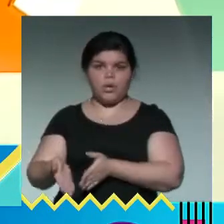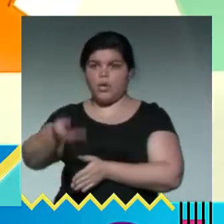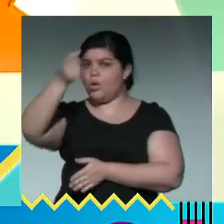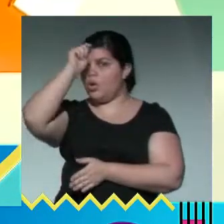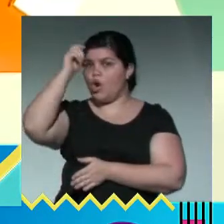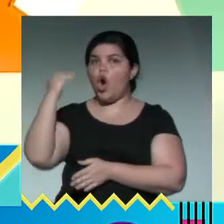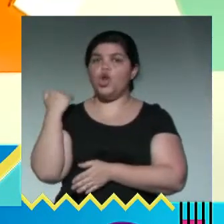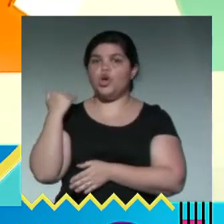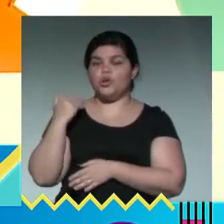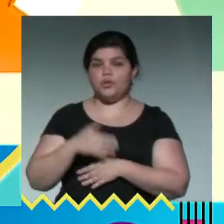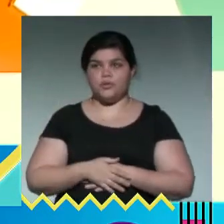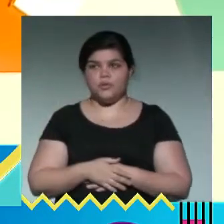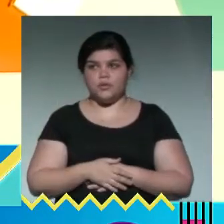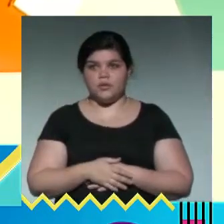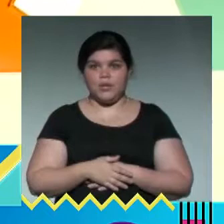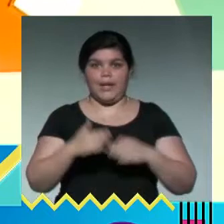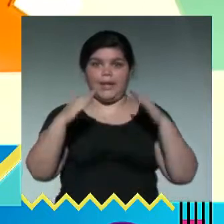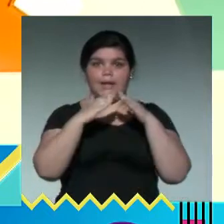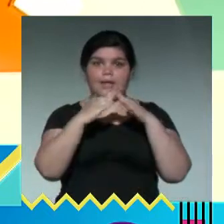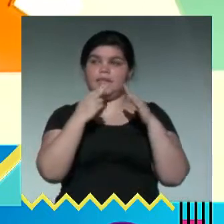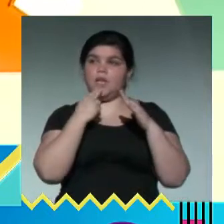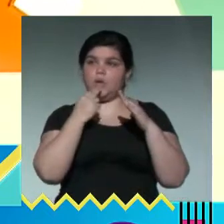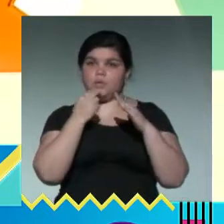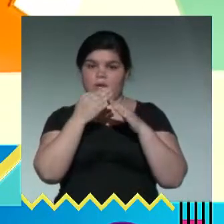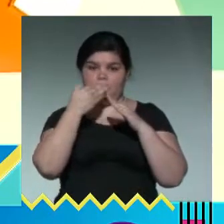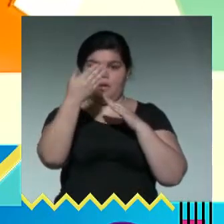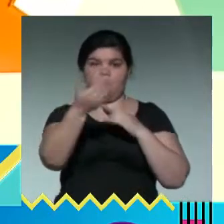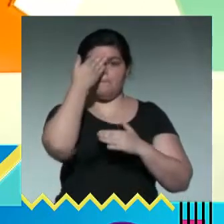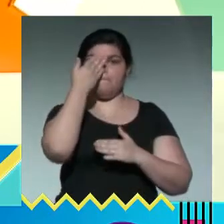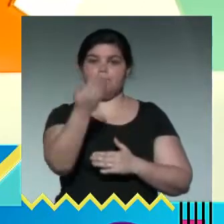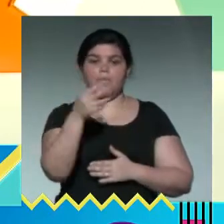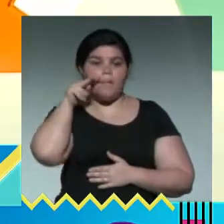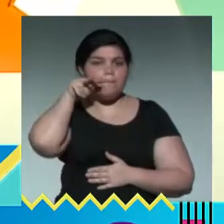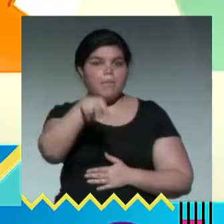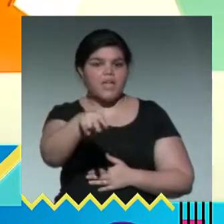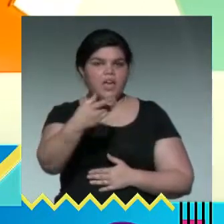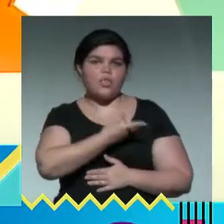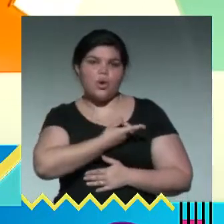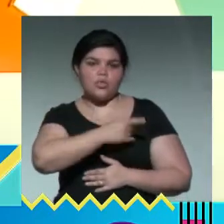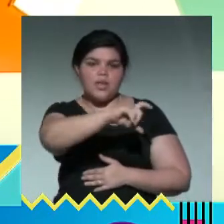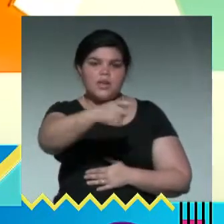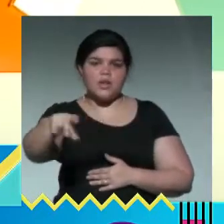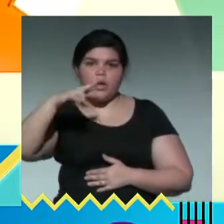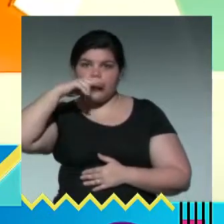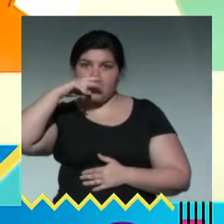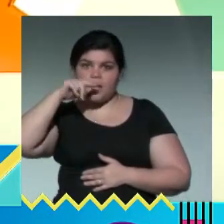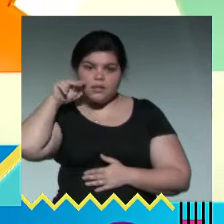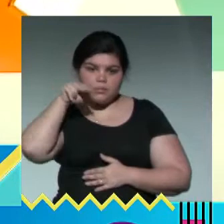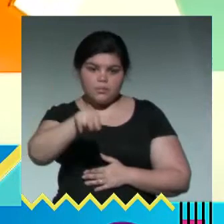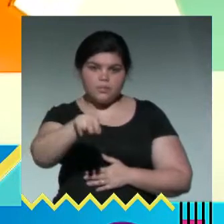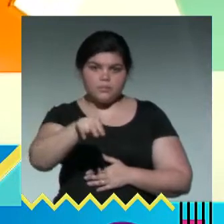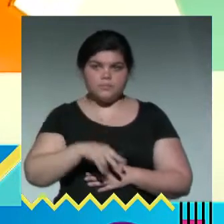estaba detrás de lo que es la Casa Rosada, mirando hacia el Río de la Plata. Esa escultura finalmente